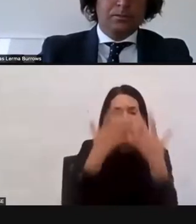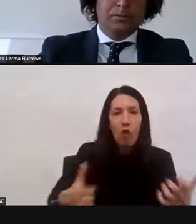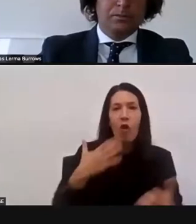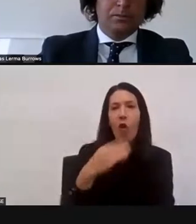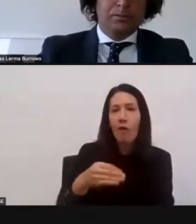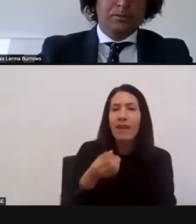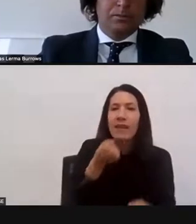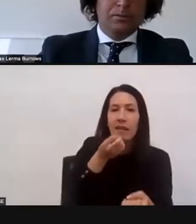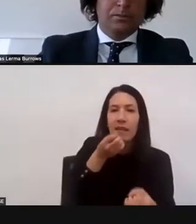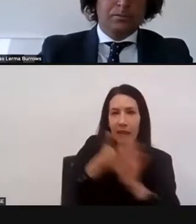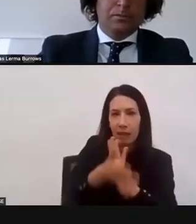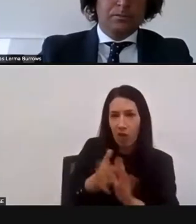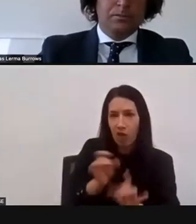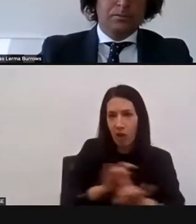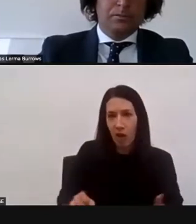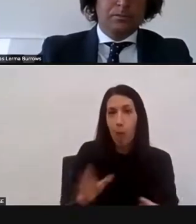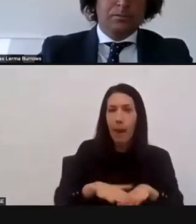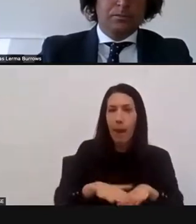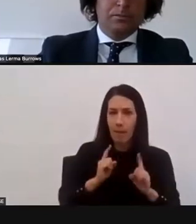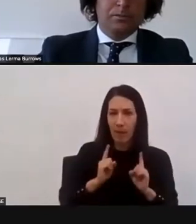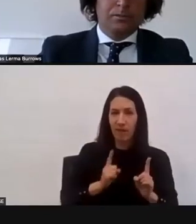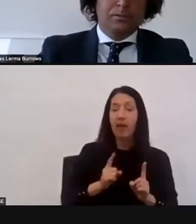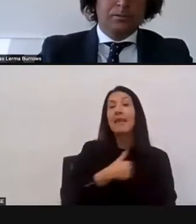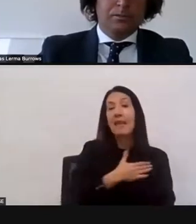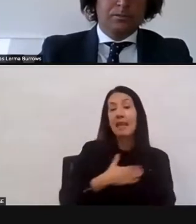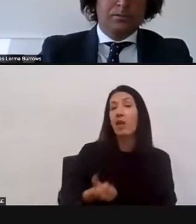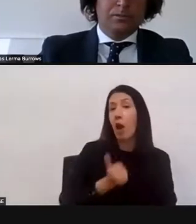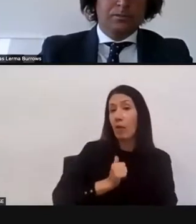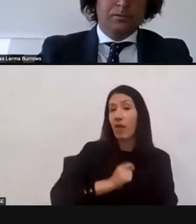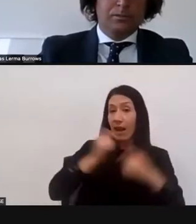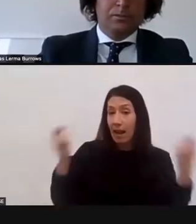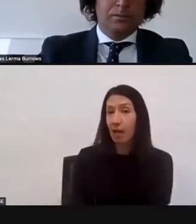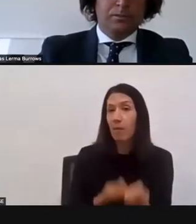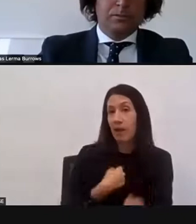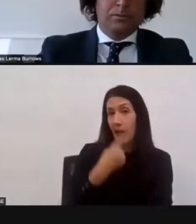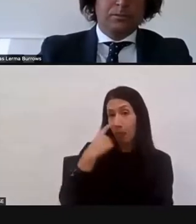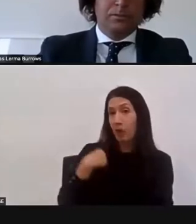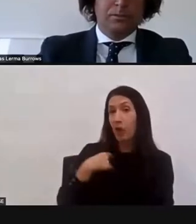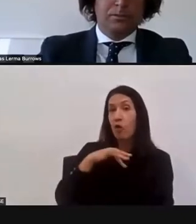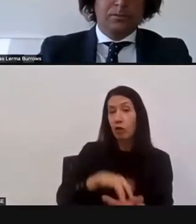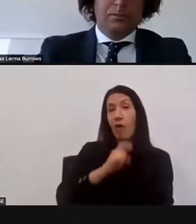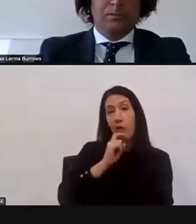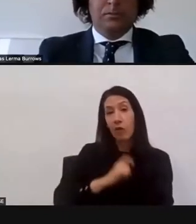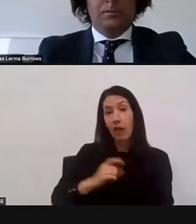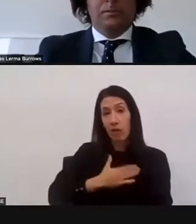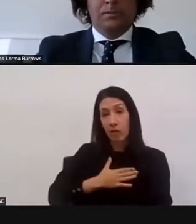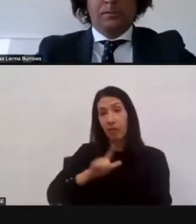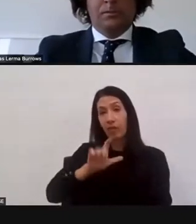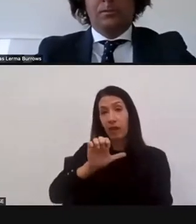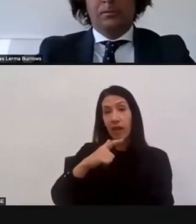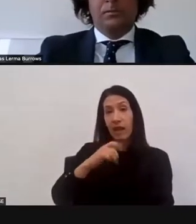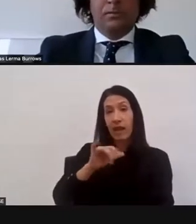informándoles, ¿no? Y aquí saco a colación una campaña que hicimos el año pasado la Fundación Legalitas y la Policía